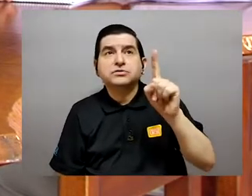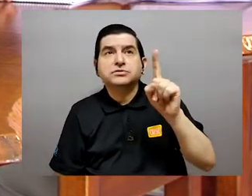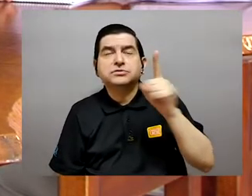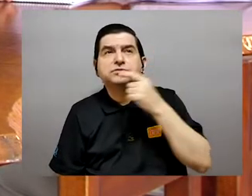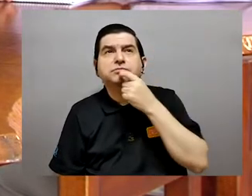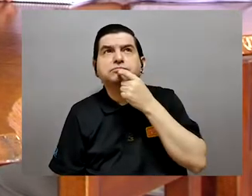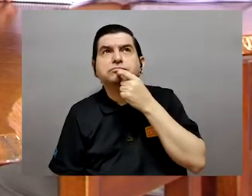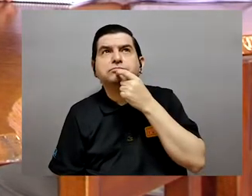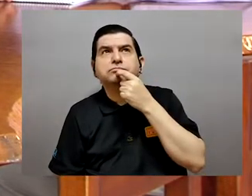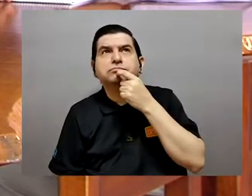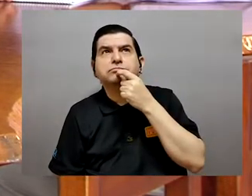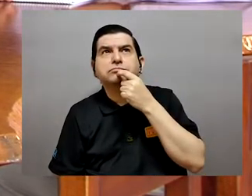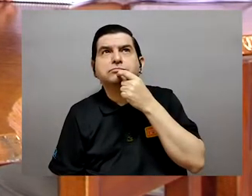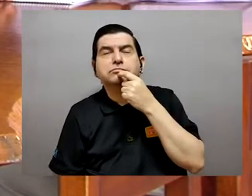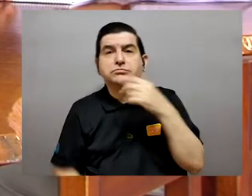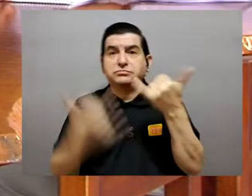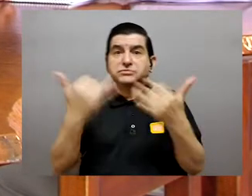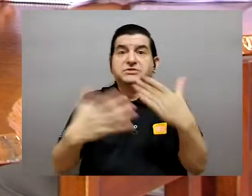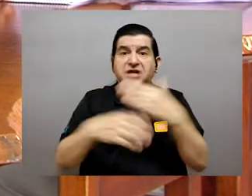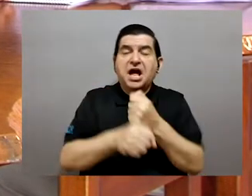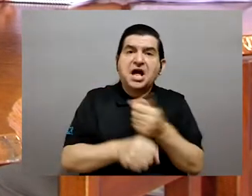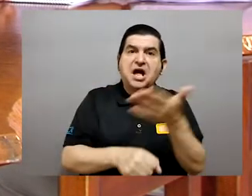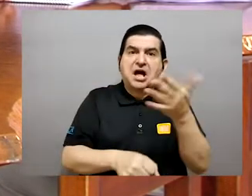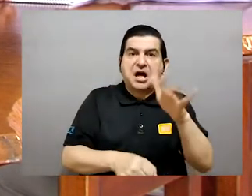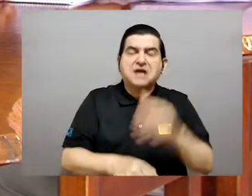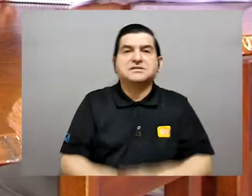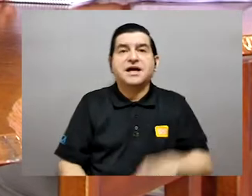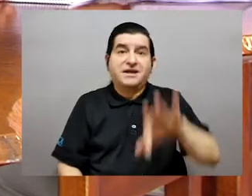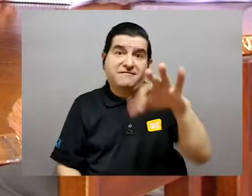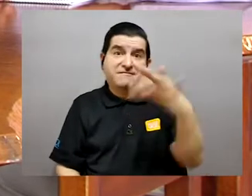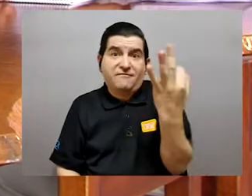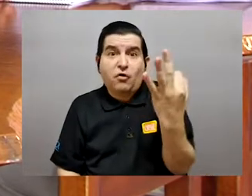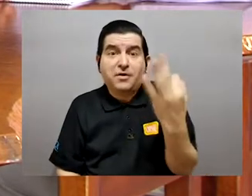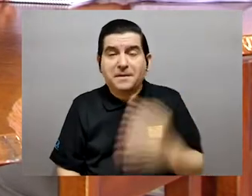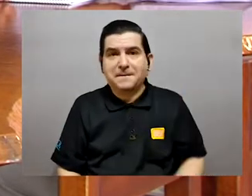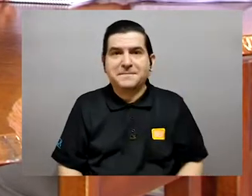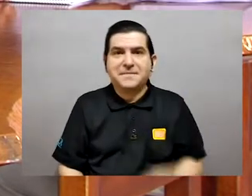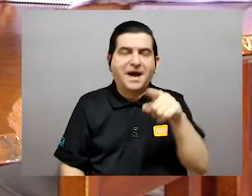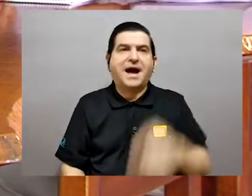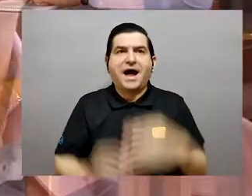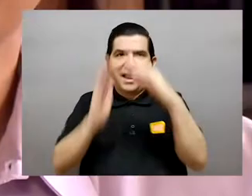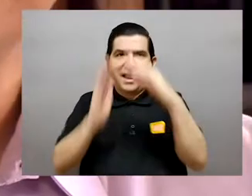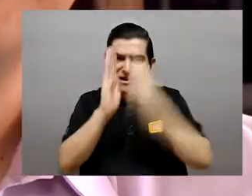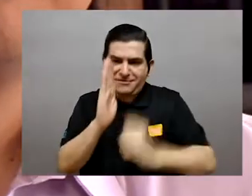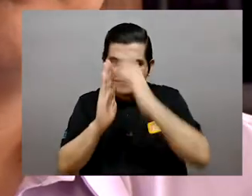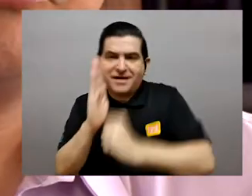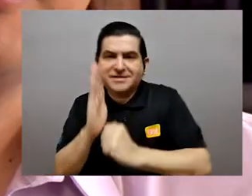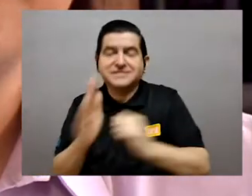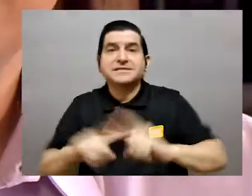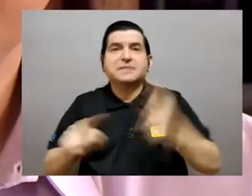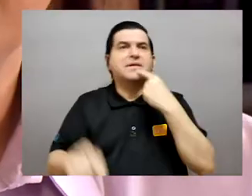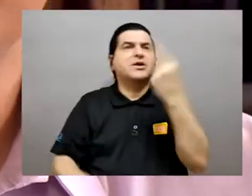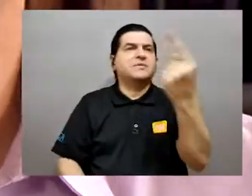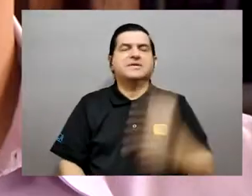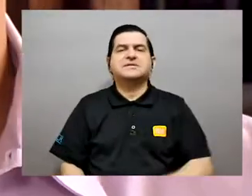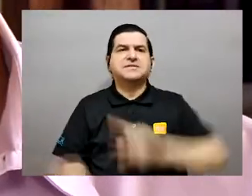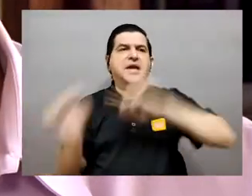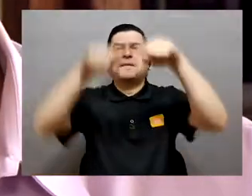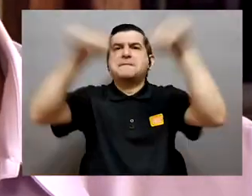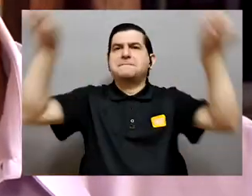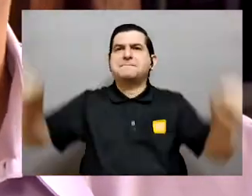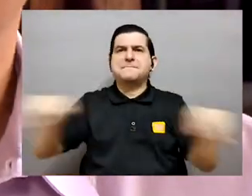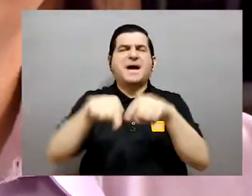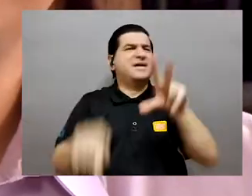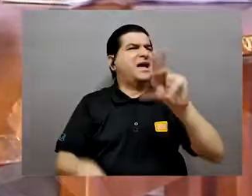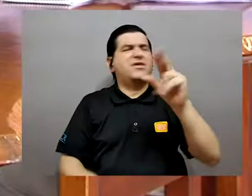Y eso era un problemita que era muy difícil de superar en esa época, ¿verdad? Vivenció la discriminación